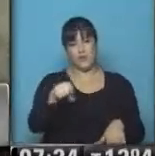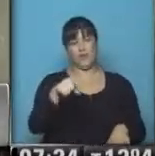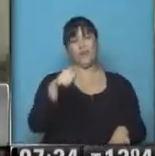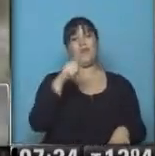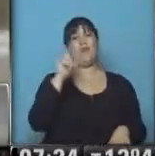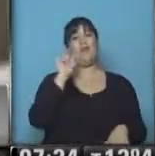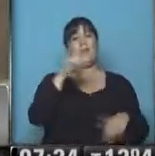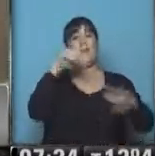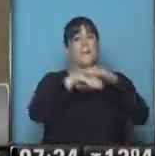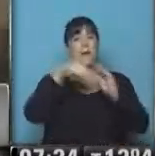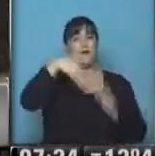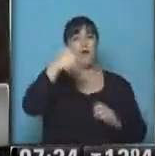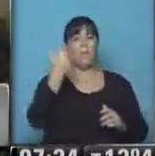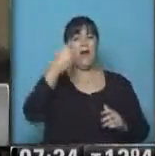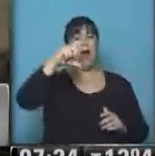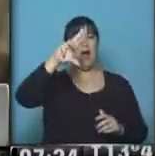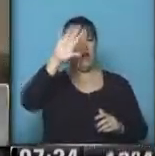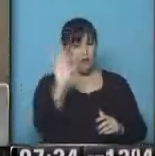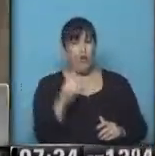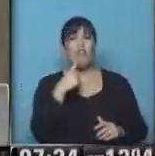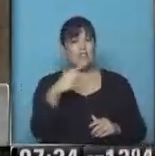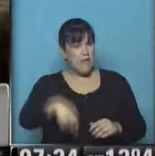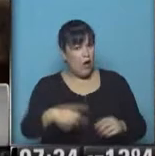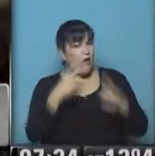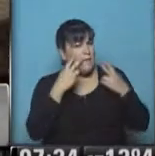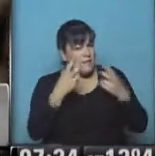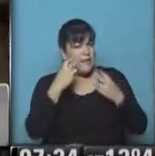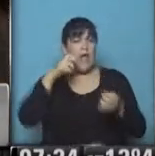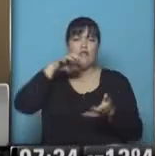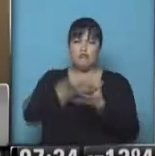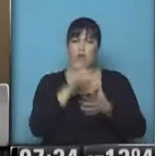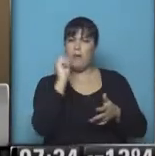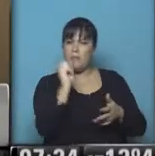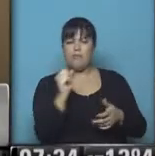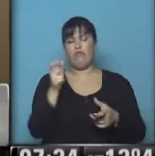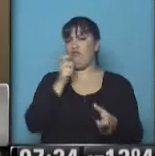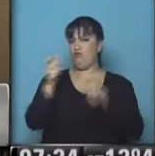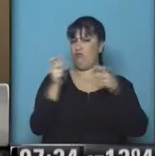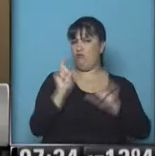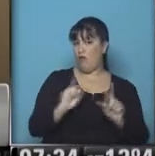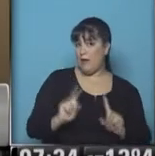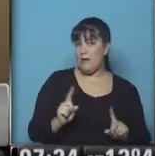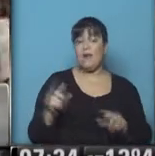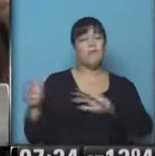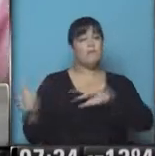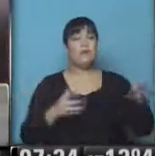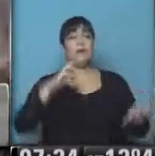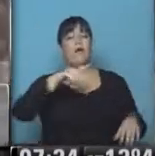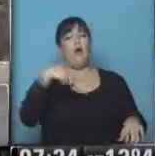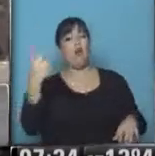y el banco macro investigado por maniobras contra el peso esquivo preguntó por su parte alfredo piano